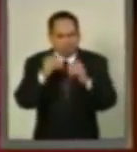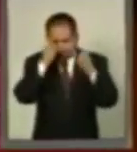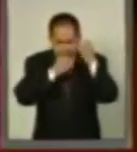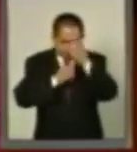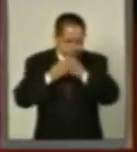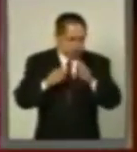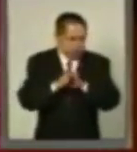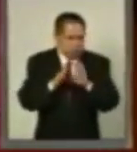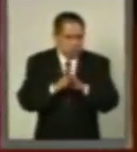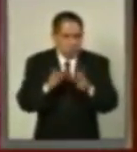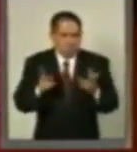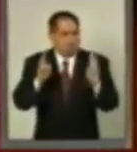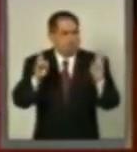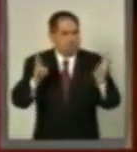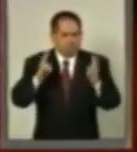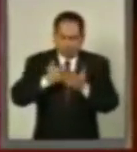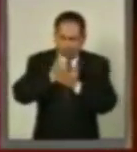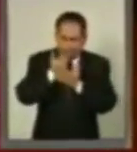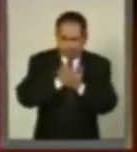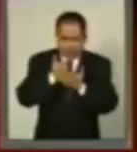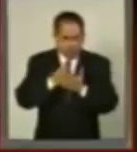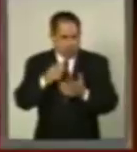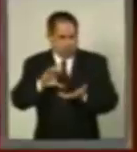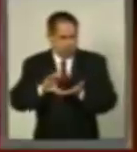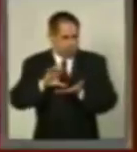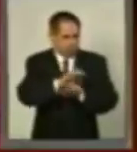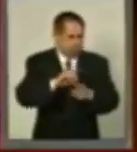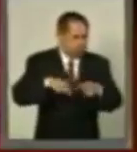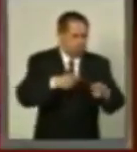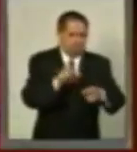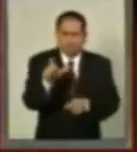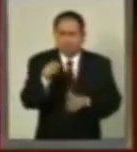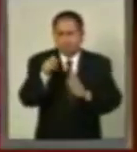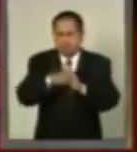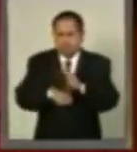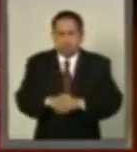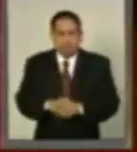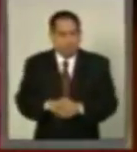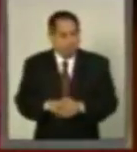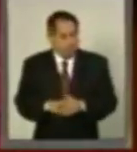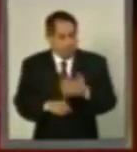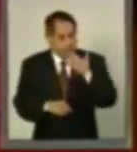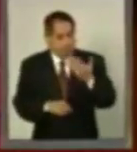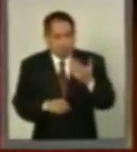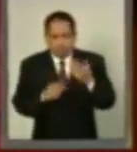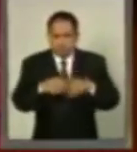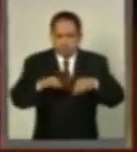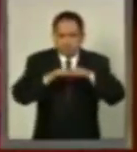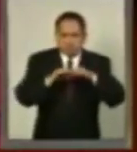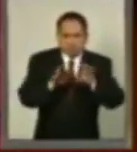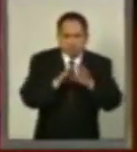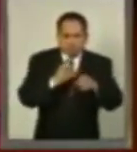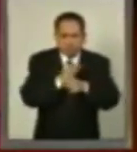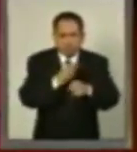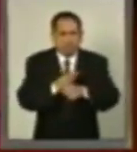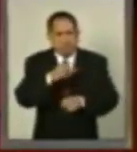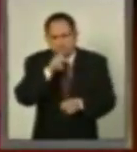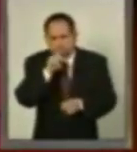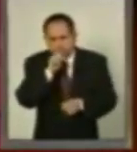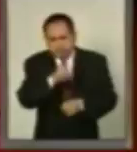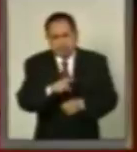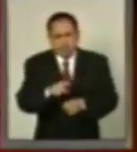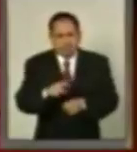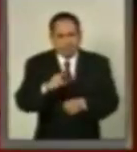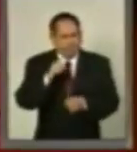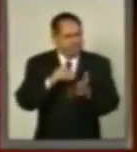evaluación, el censo y la entrega de los recursos de las tarjetas. Ha sido bien complejo, pero allá